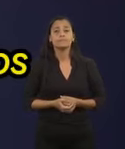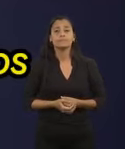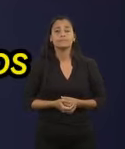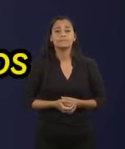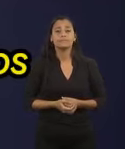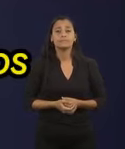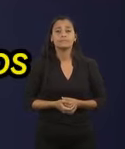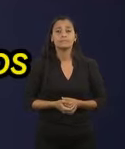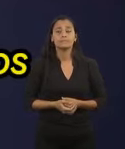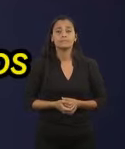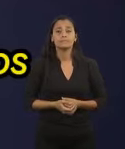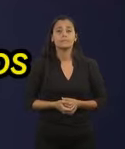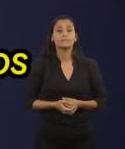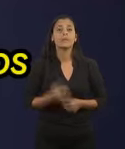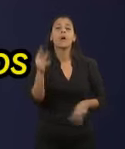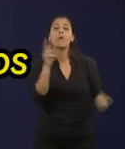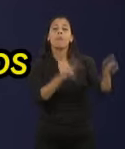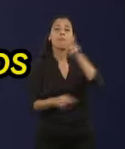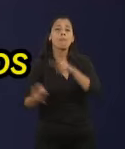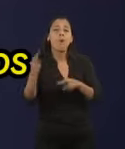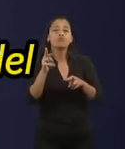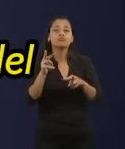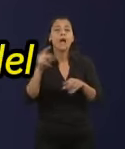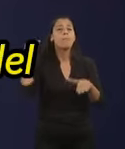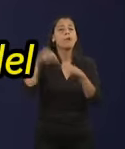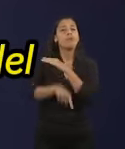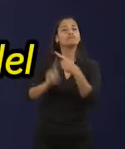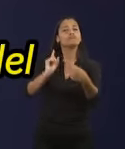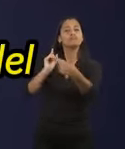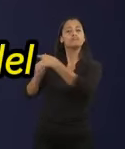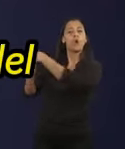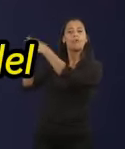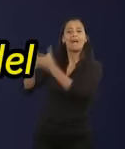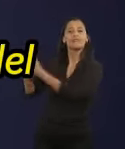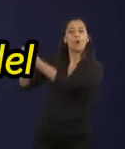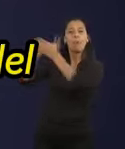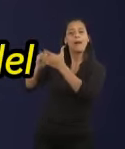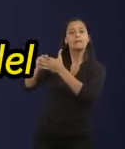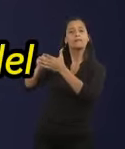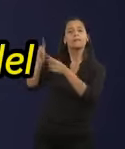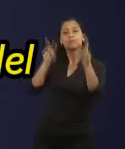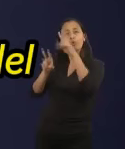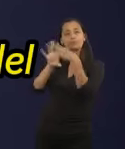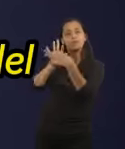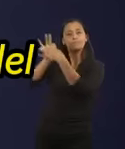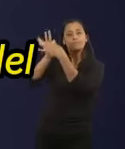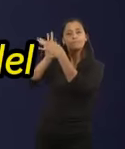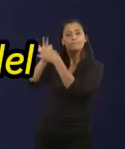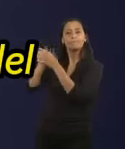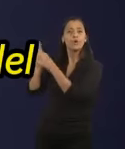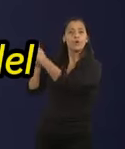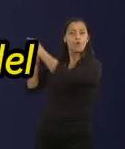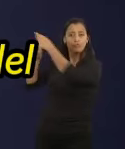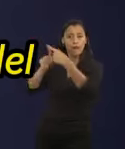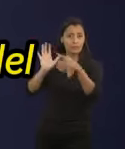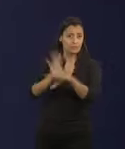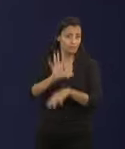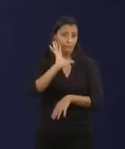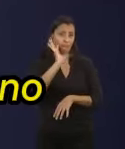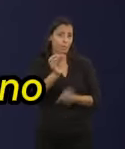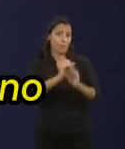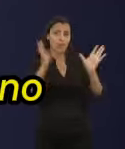eh profundizar las relaciones entre los pueblos y y claramente eh es una posición del gobierno